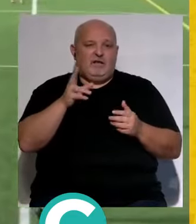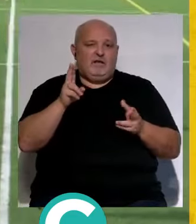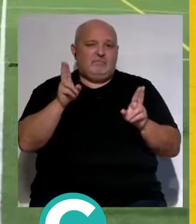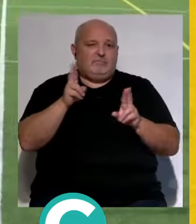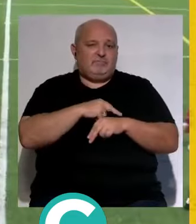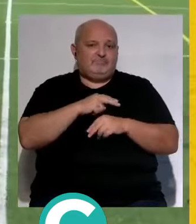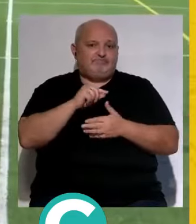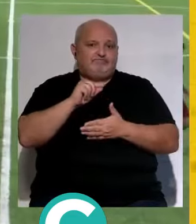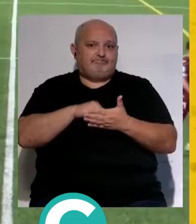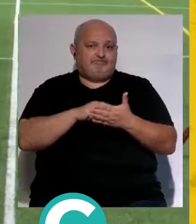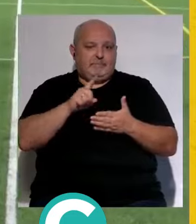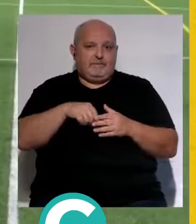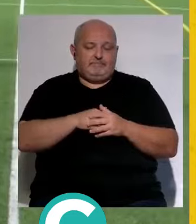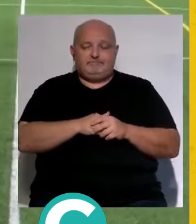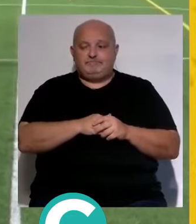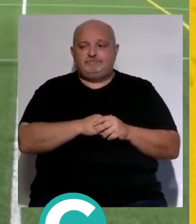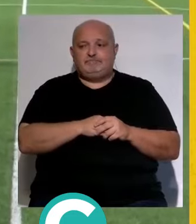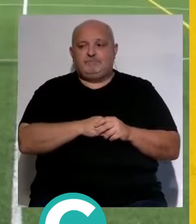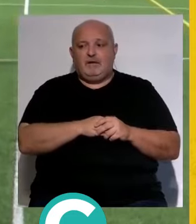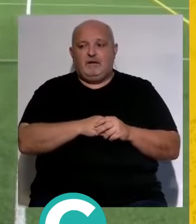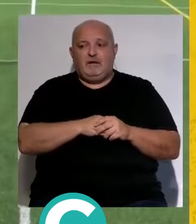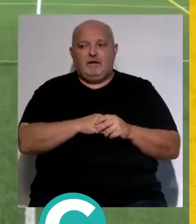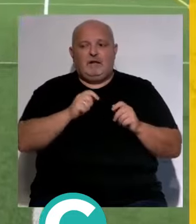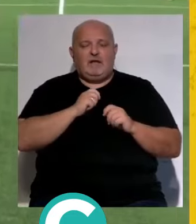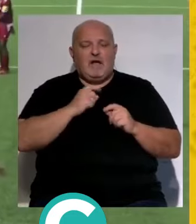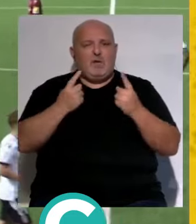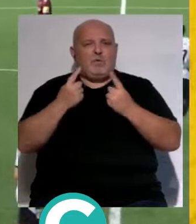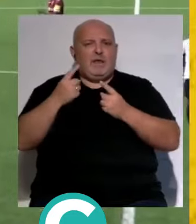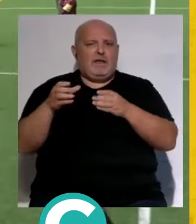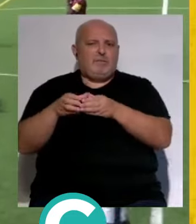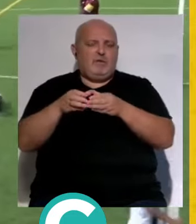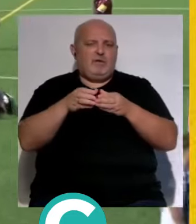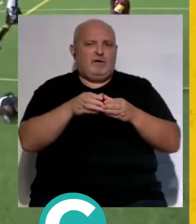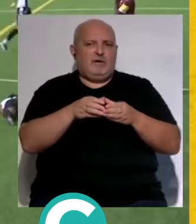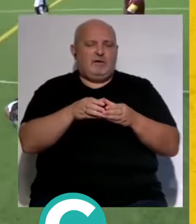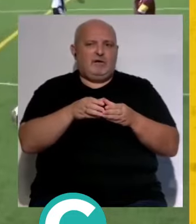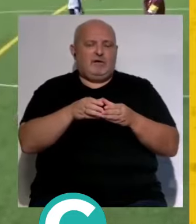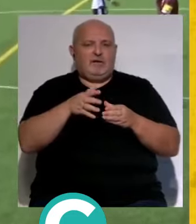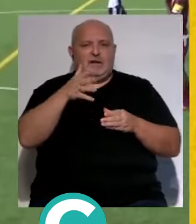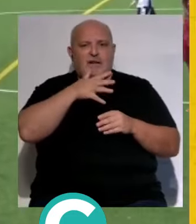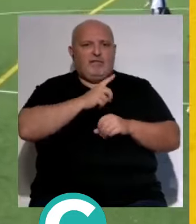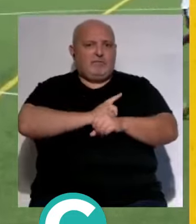puede... Y en ese camino se han quedado equipos, es decir,